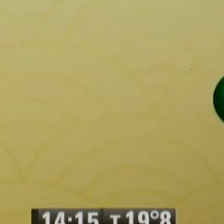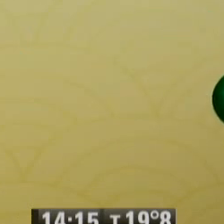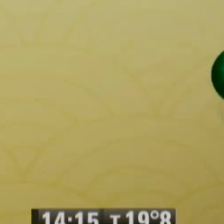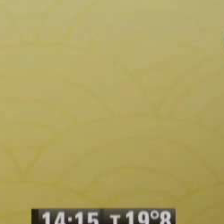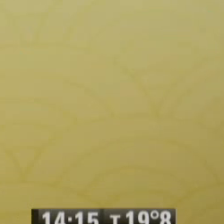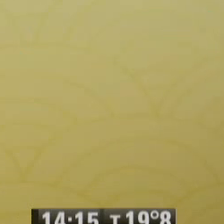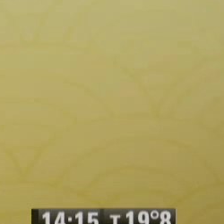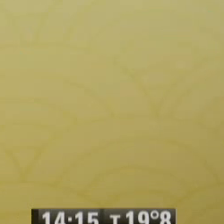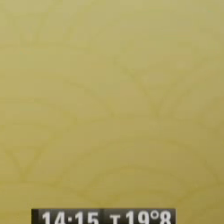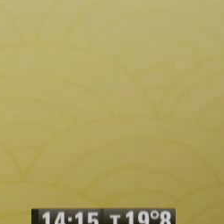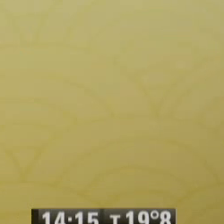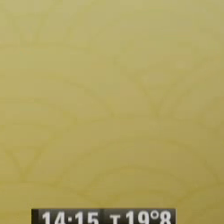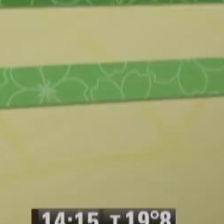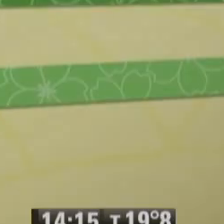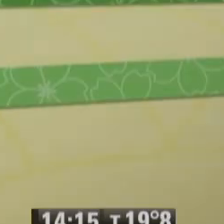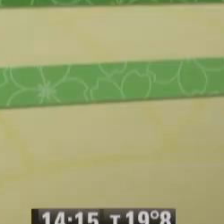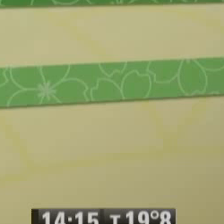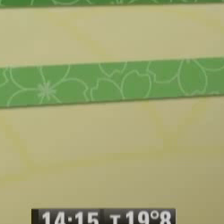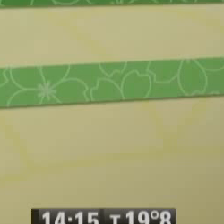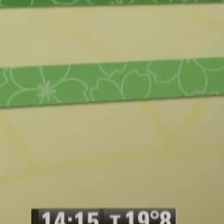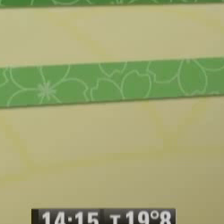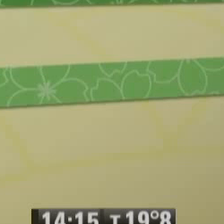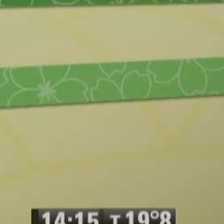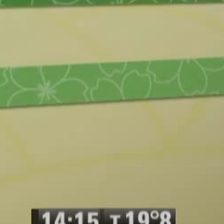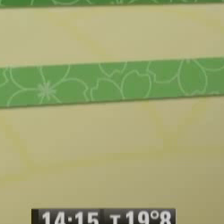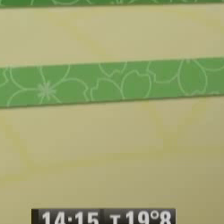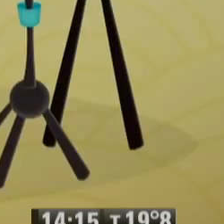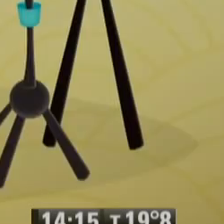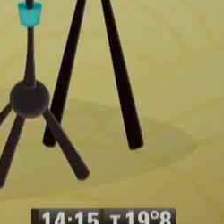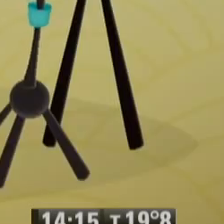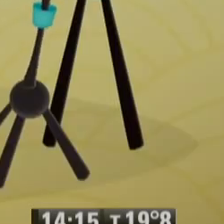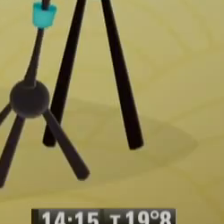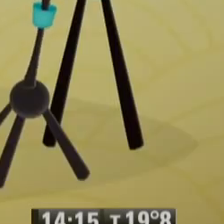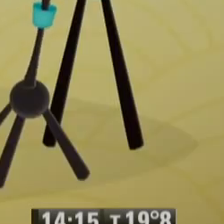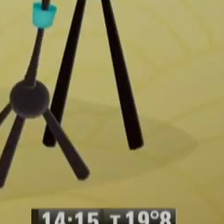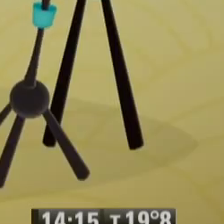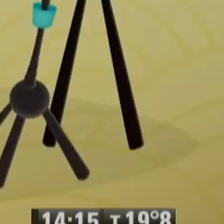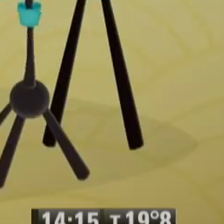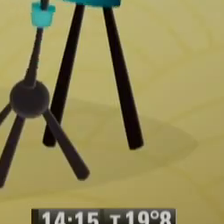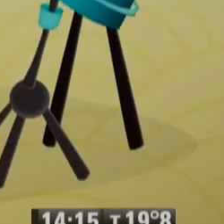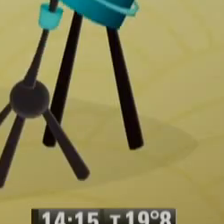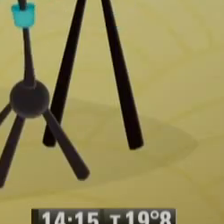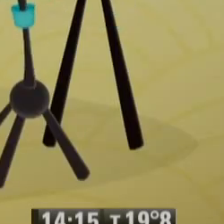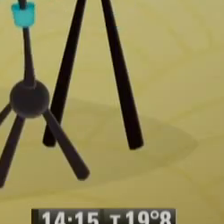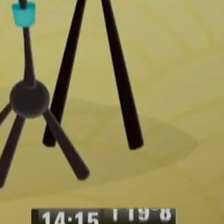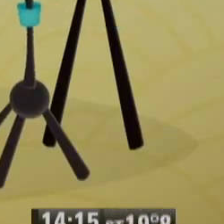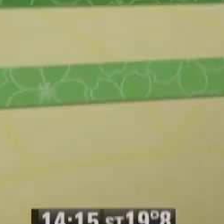¡Me estoy por aburrir! ¡Tengo una idea! ¡Tengo una idea! ¡Tengo una idea! ¡No!